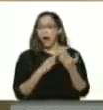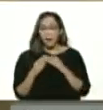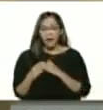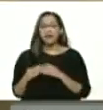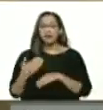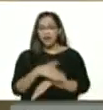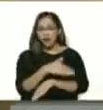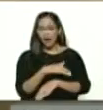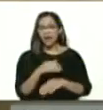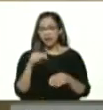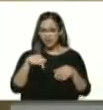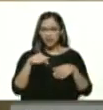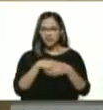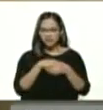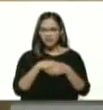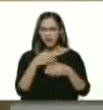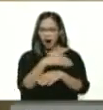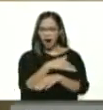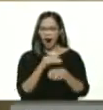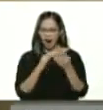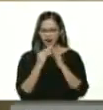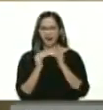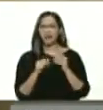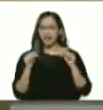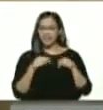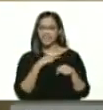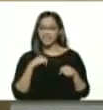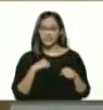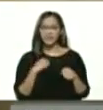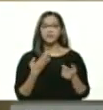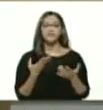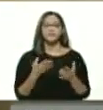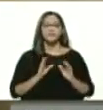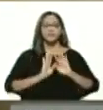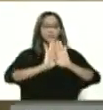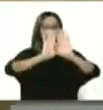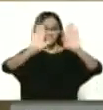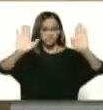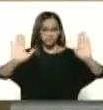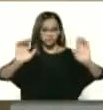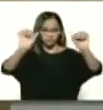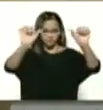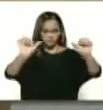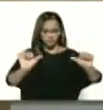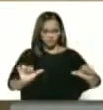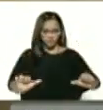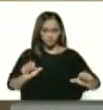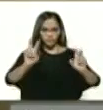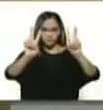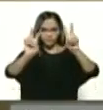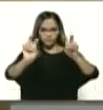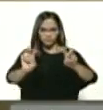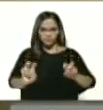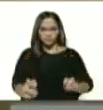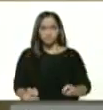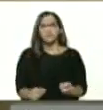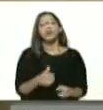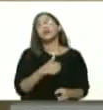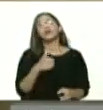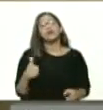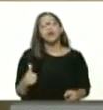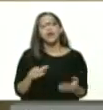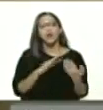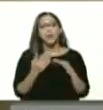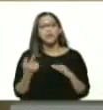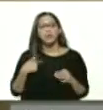calles que están en esas comunidades eso lo tenemos nosotros georeferenciado y políticamente chequeado cada comunidad